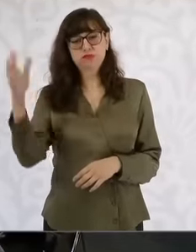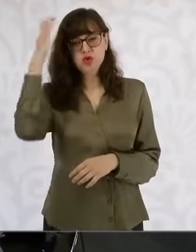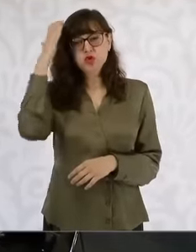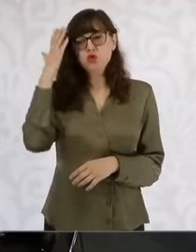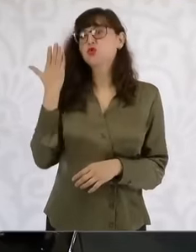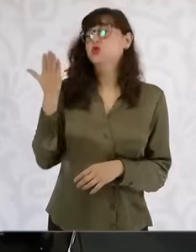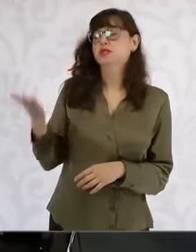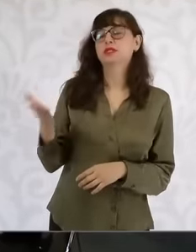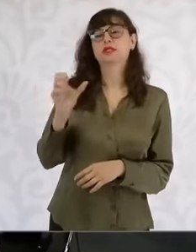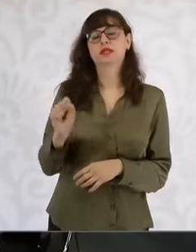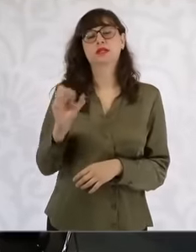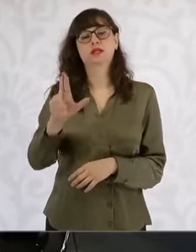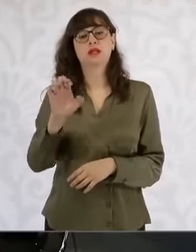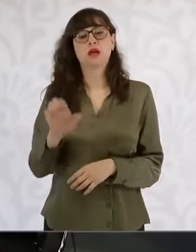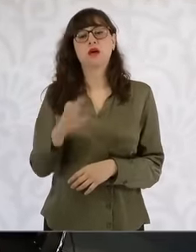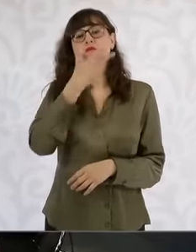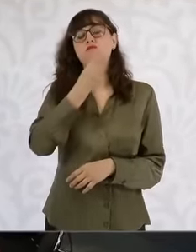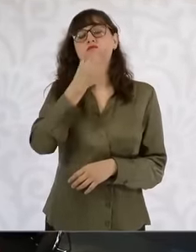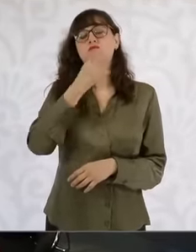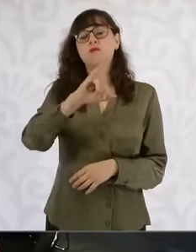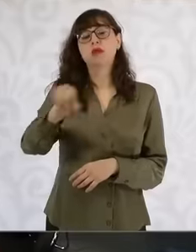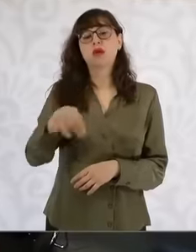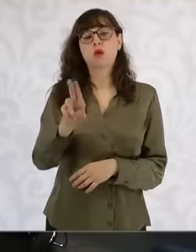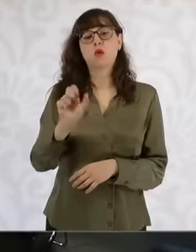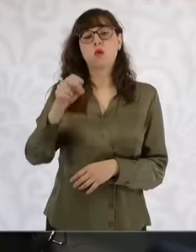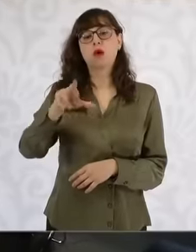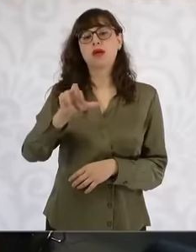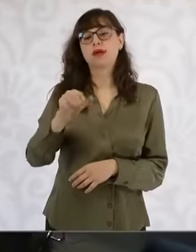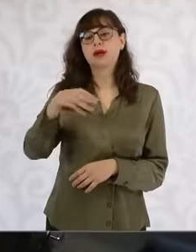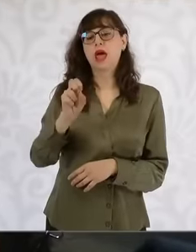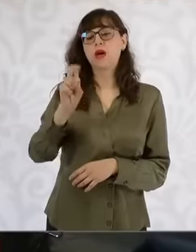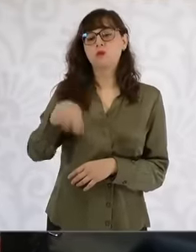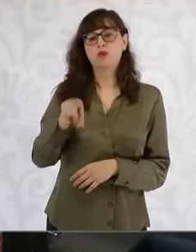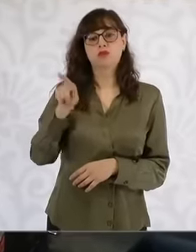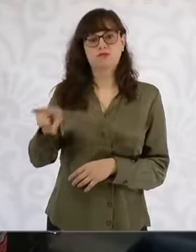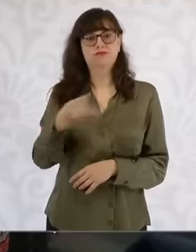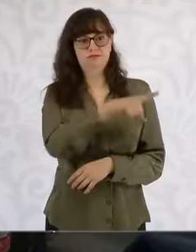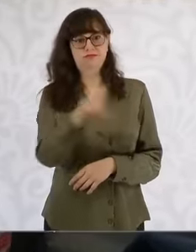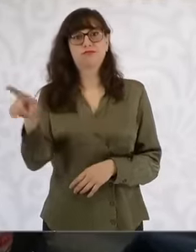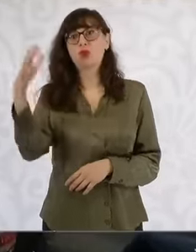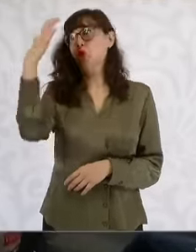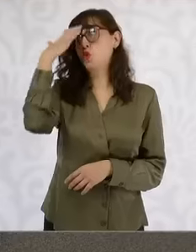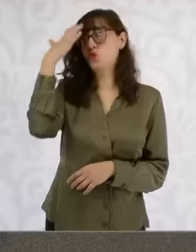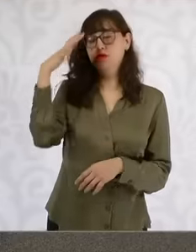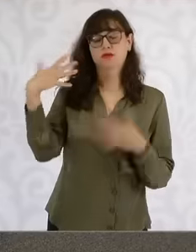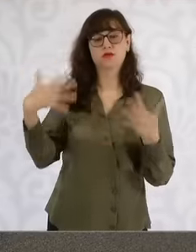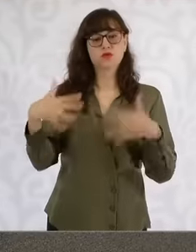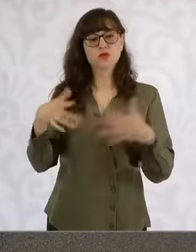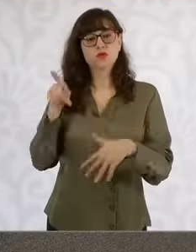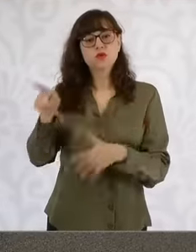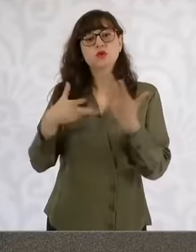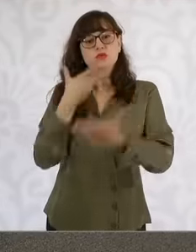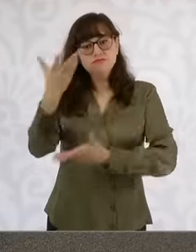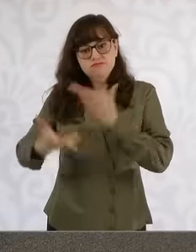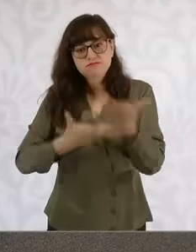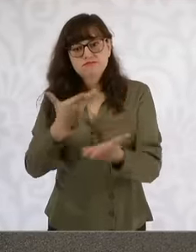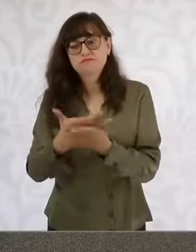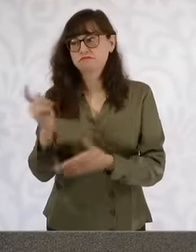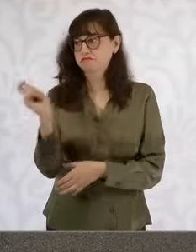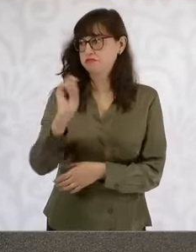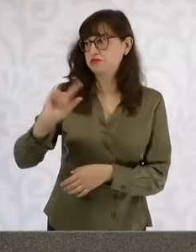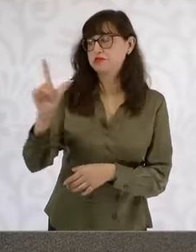ustedes, un gran servidor público, con mucho reconocimiento nacional e internacional, y él nos